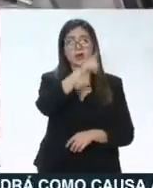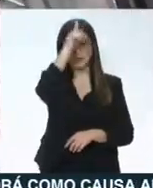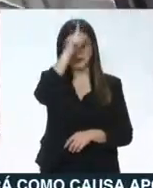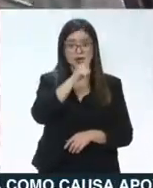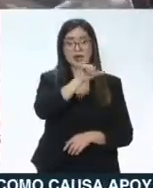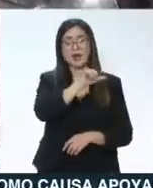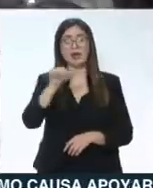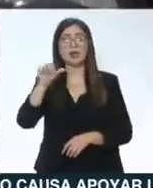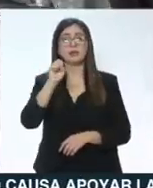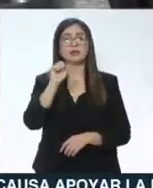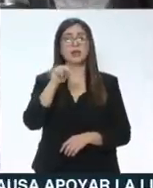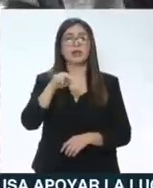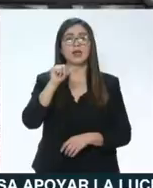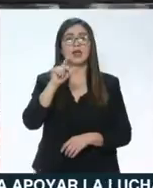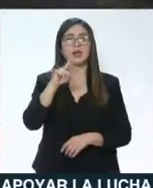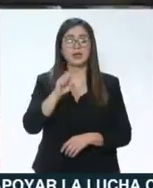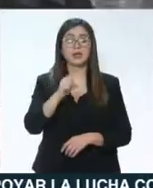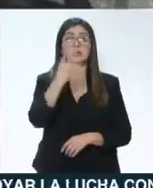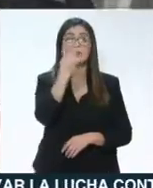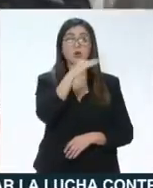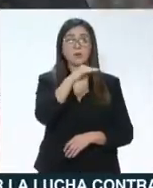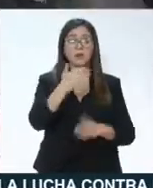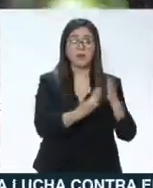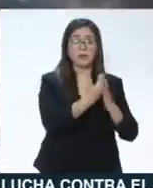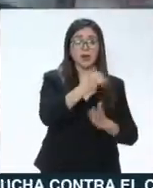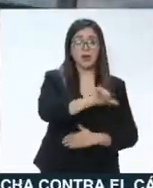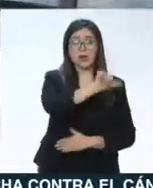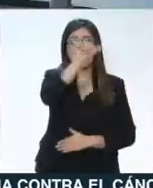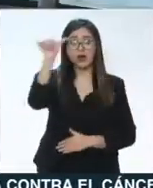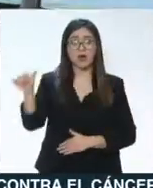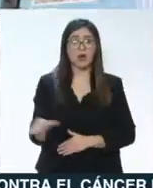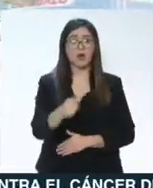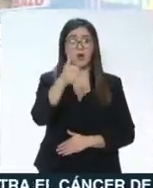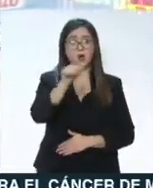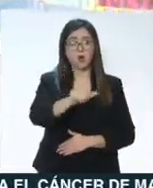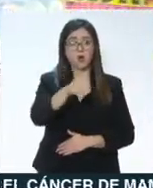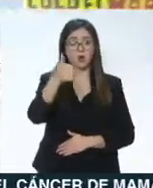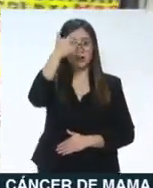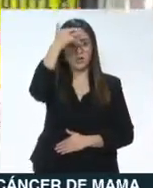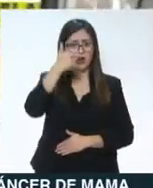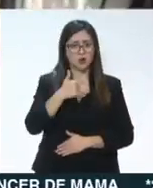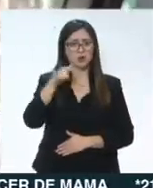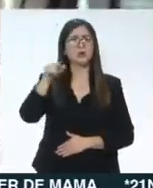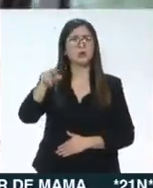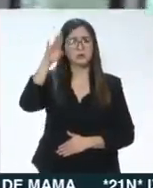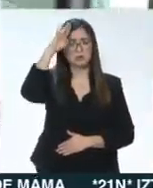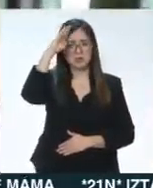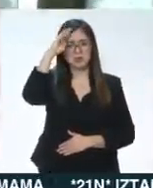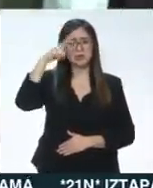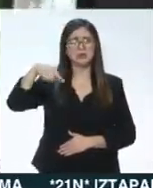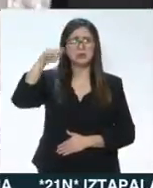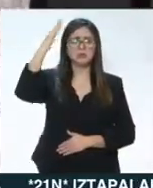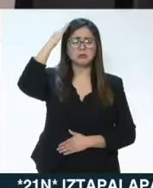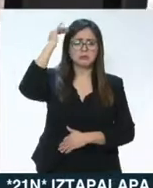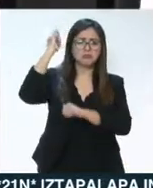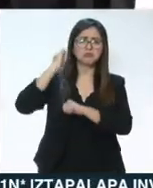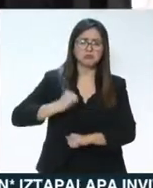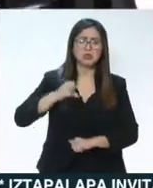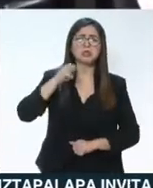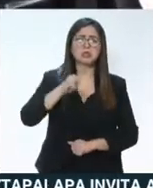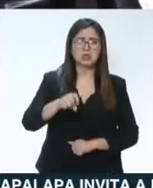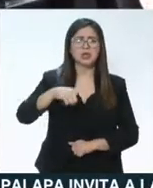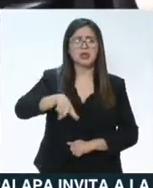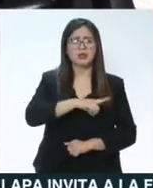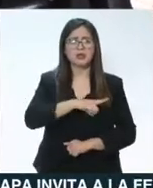Mixquic. Trabaja de 4:30 de la mañana a 11 de la noche y ve con buenos ojos el que las autoridades capitalinas